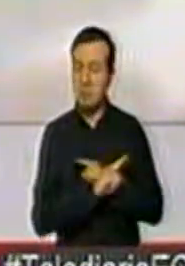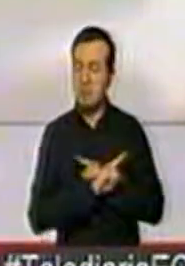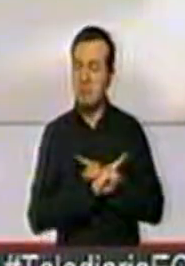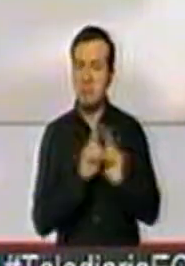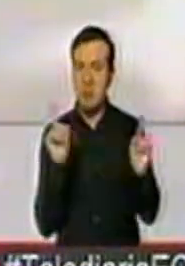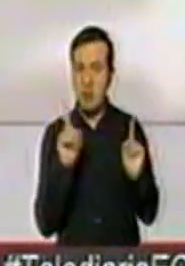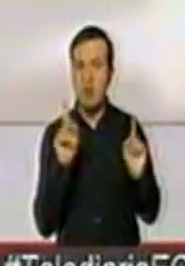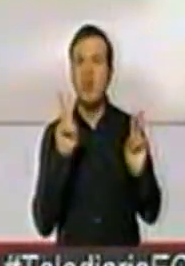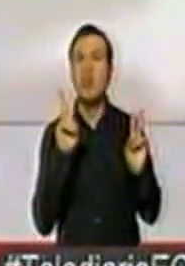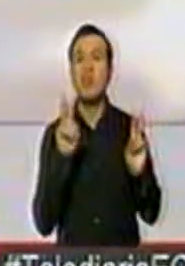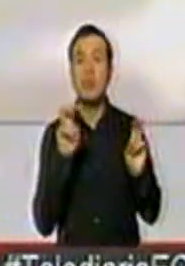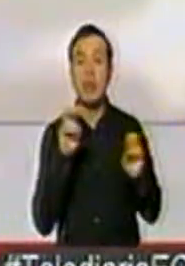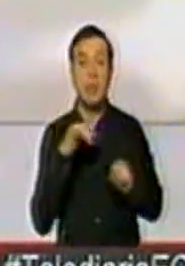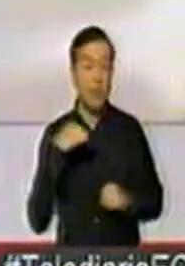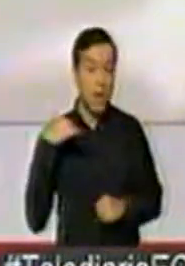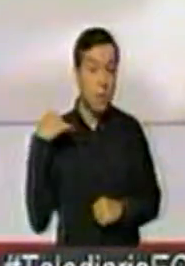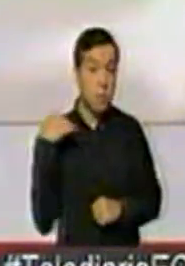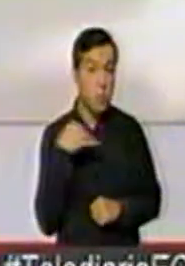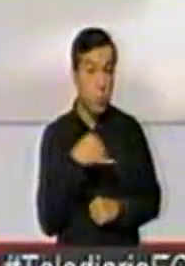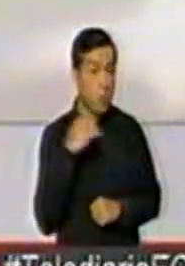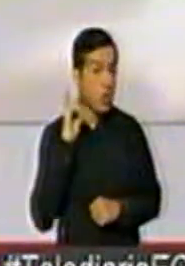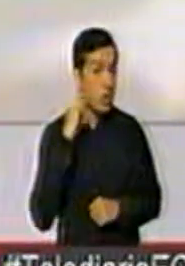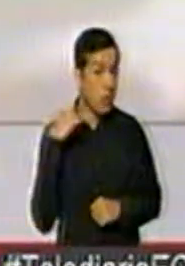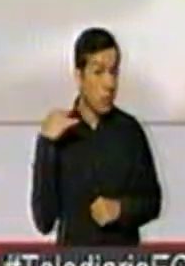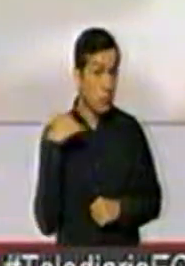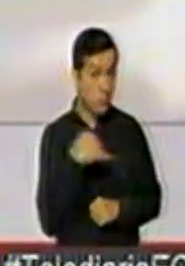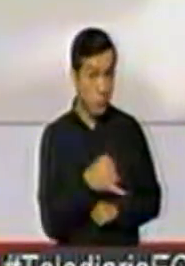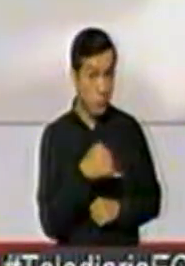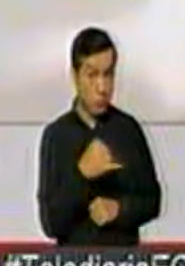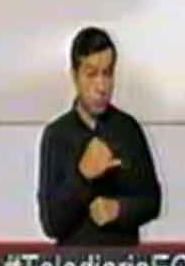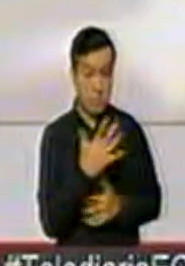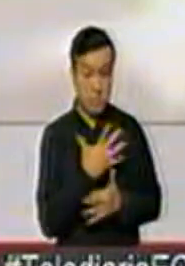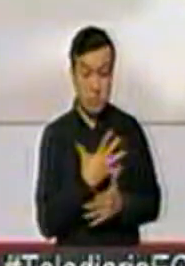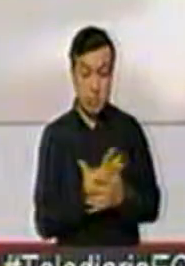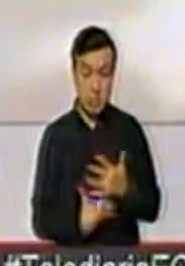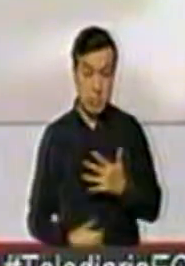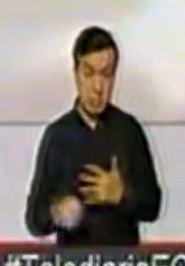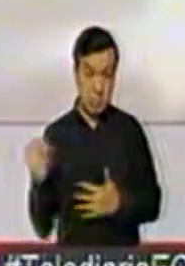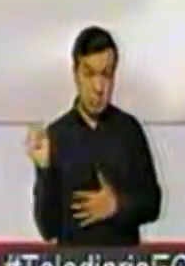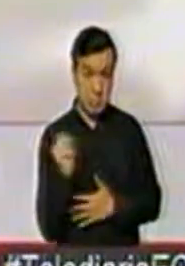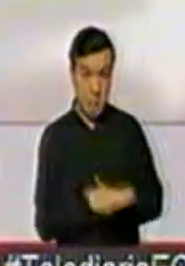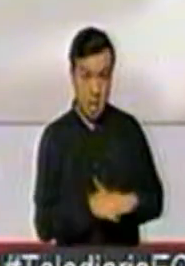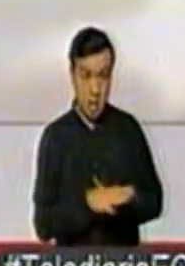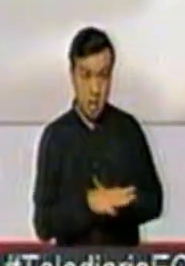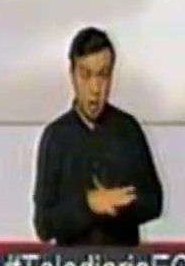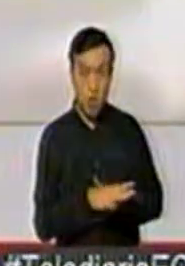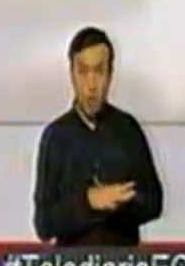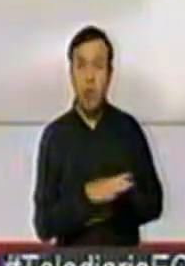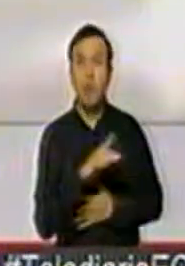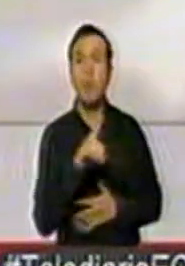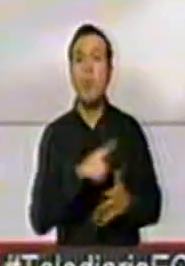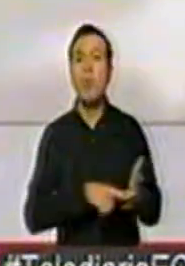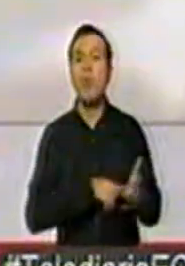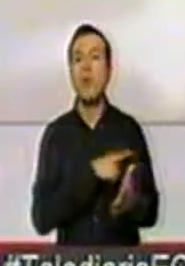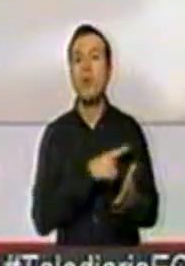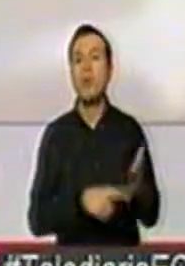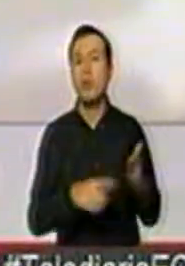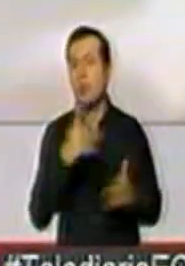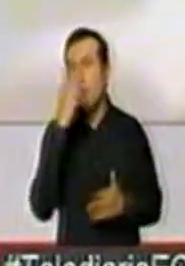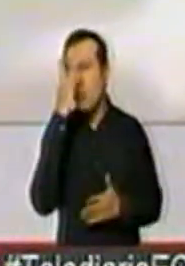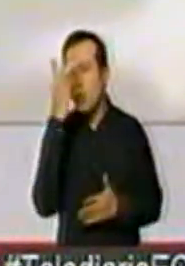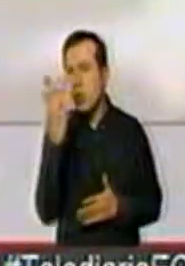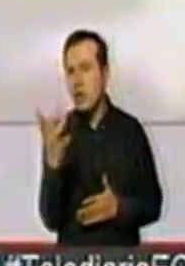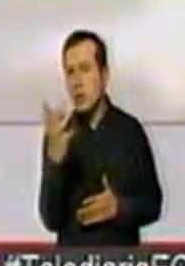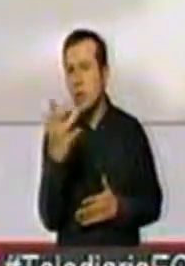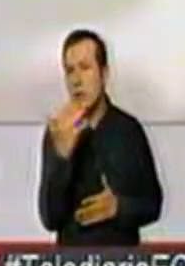la despenalización del aborto por violación. Creemos que eso es un retroceso en materia de derechos humanos, sobre todo por todo el contexto y